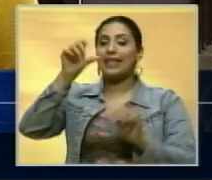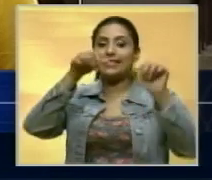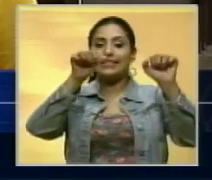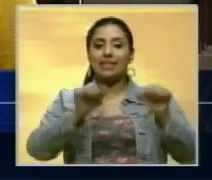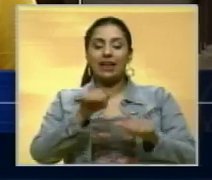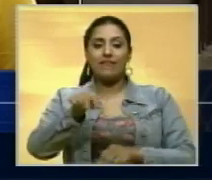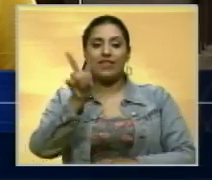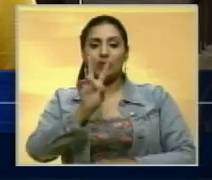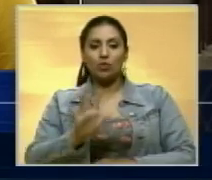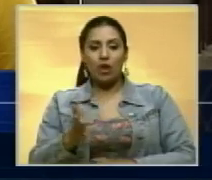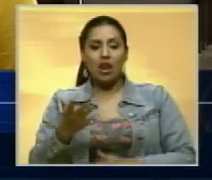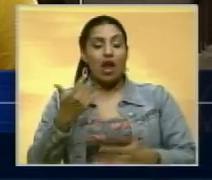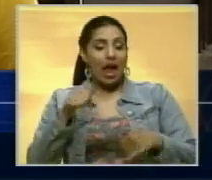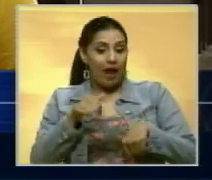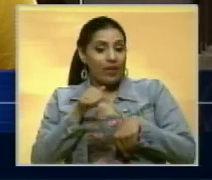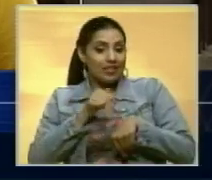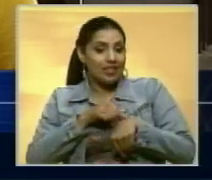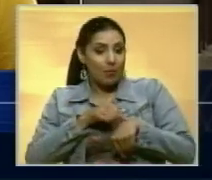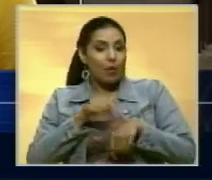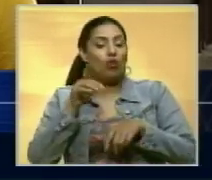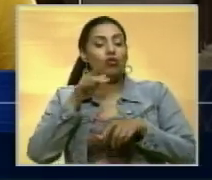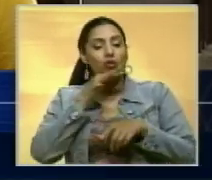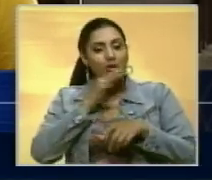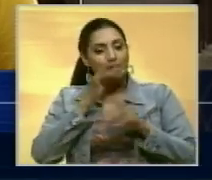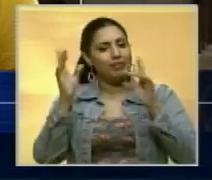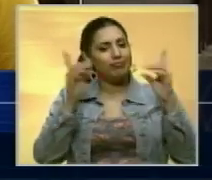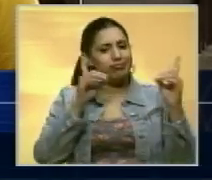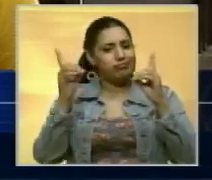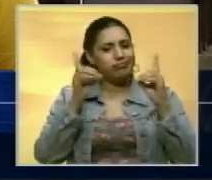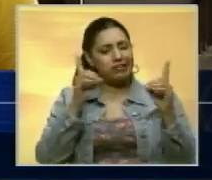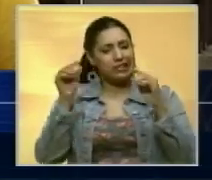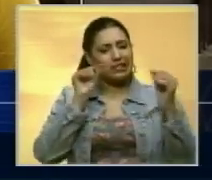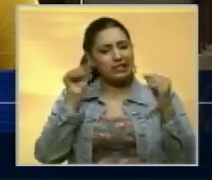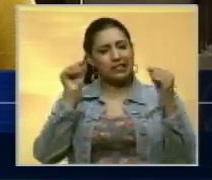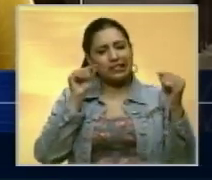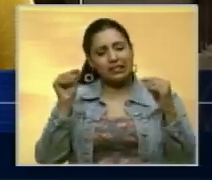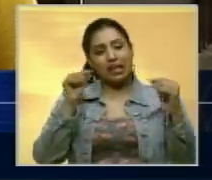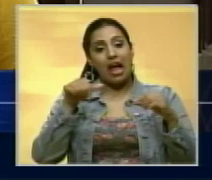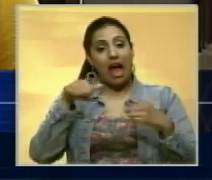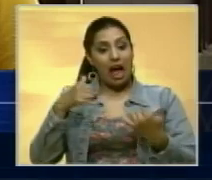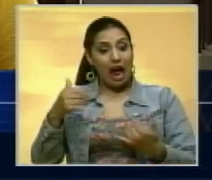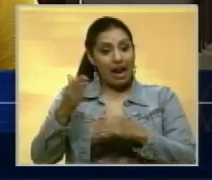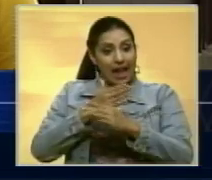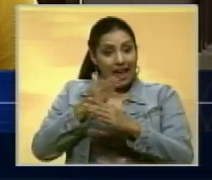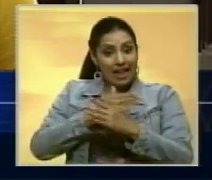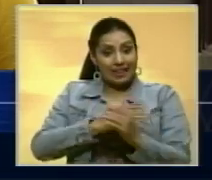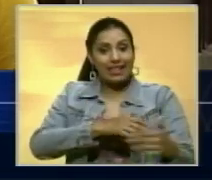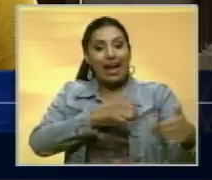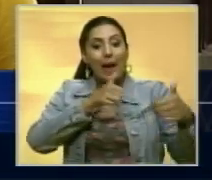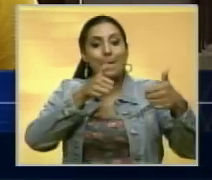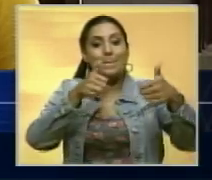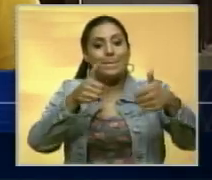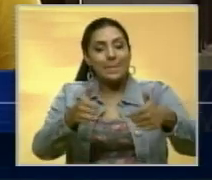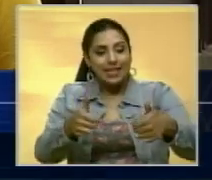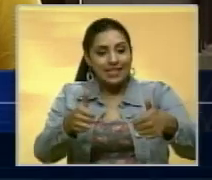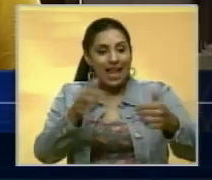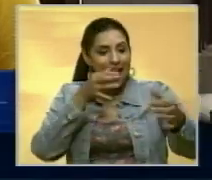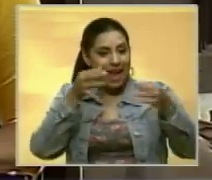y en este momento están todavía tomando la palabra en este segundo punto. Antes de que comenzara la